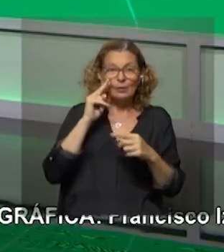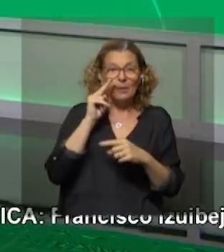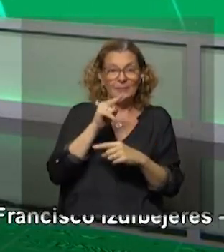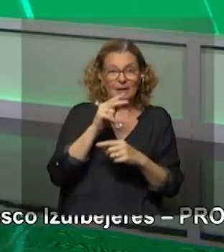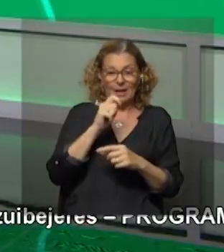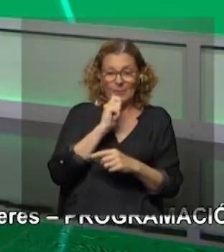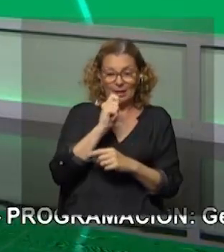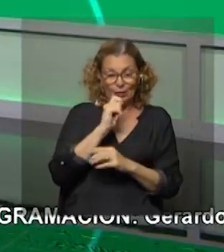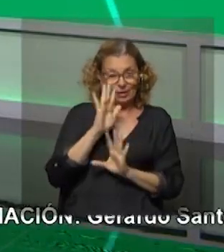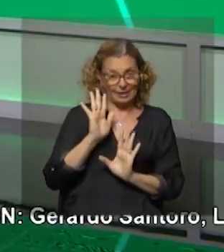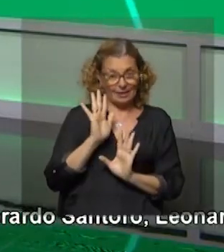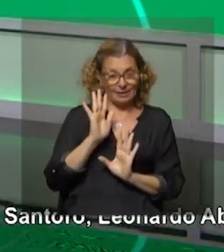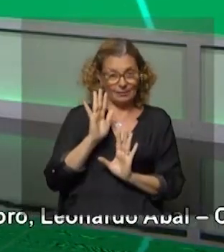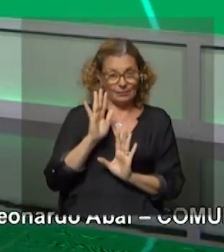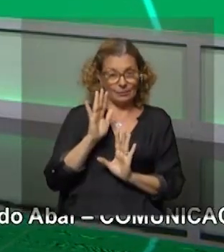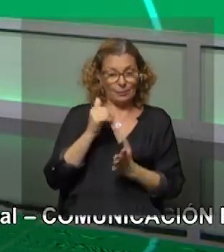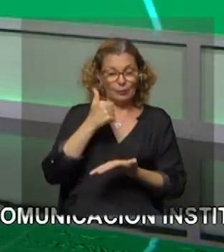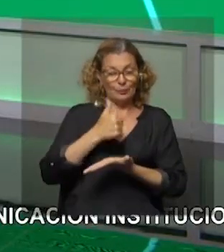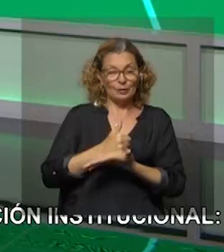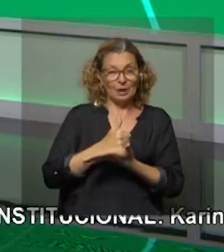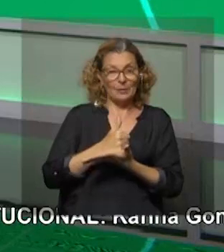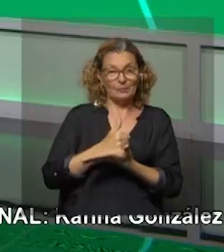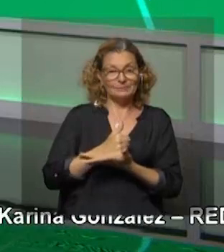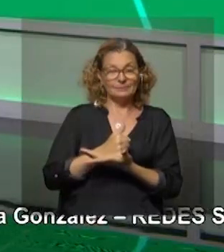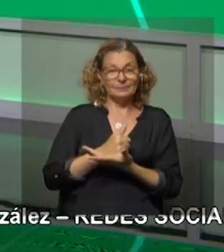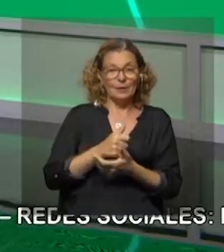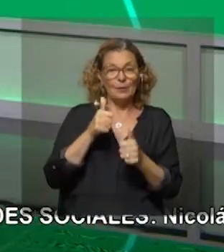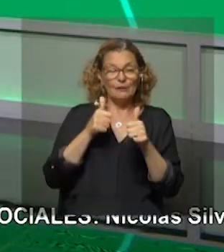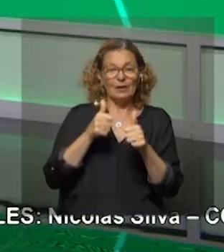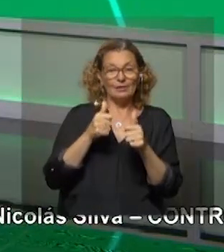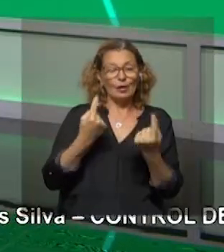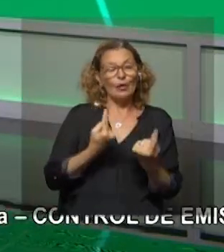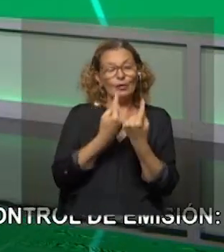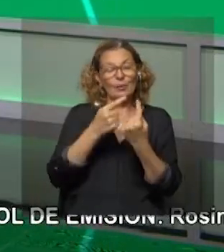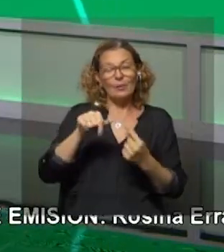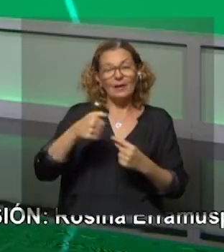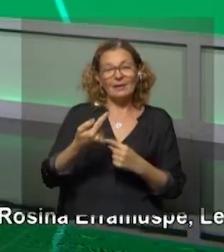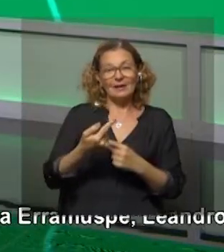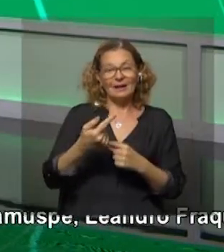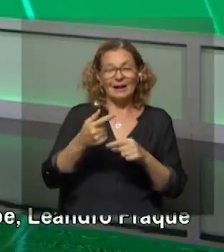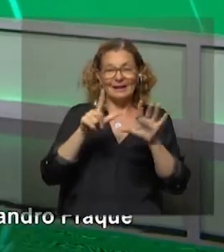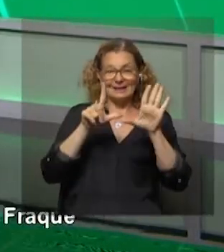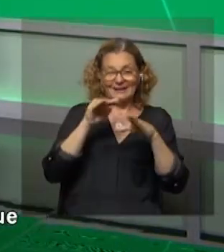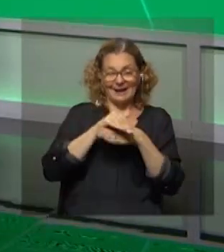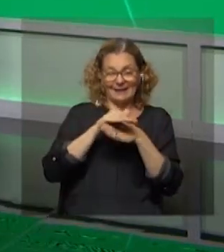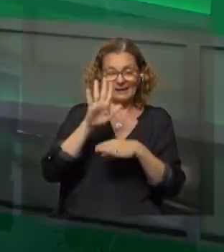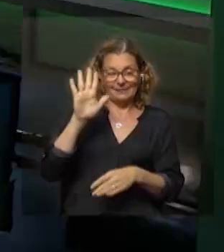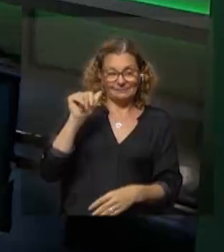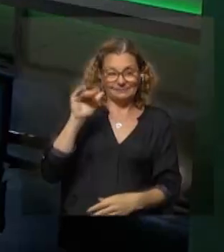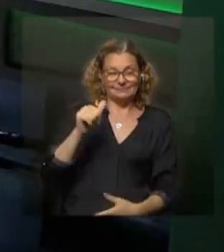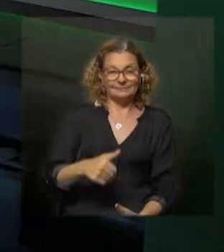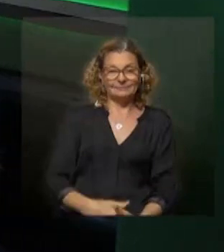desde el periodismo Cómo estamos nosotros encargando esos temas importantes Bueno muy bien Nos reencontramos mañana a las 19 horas